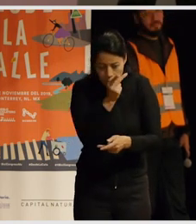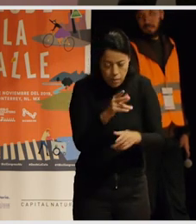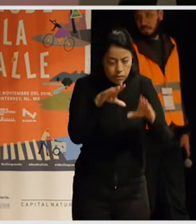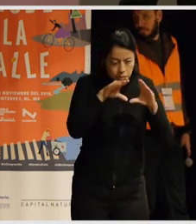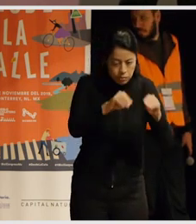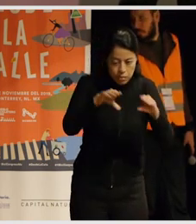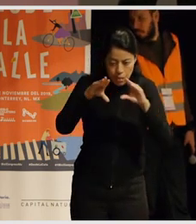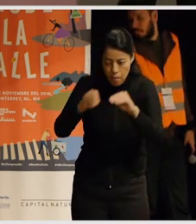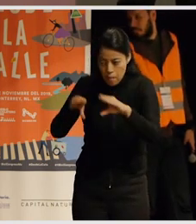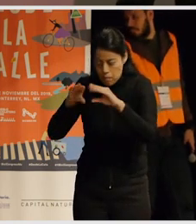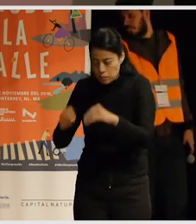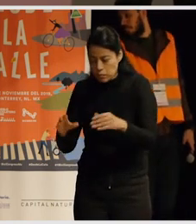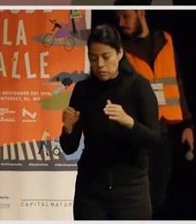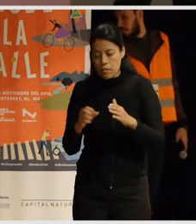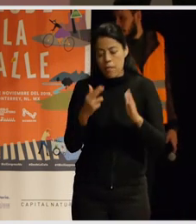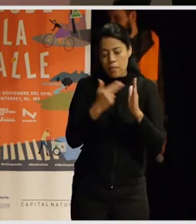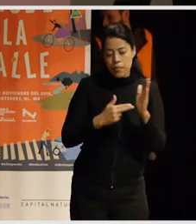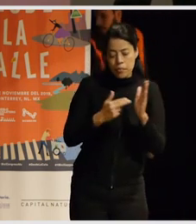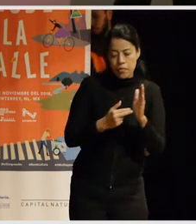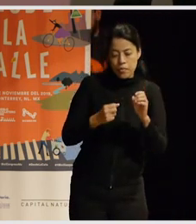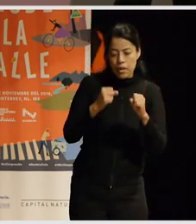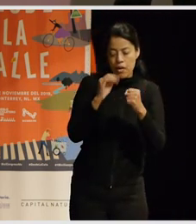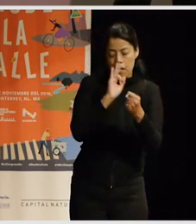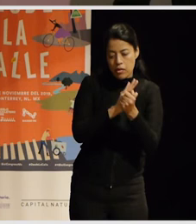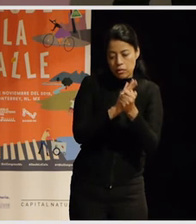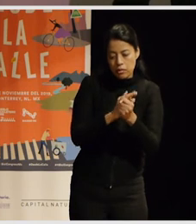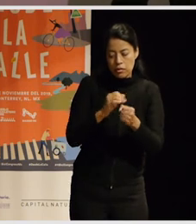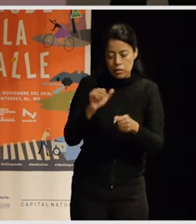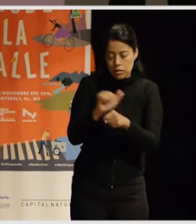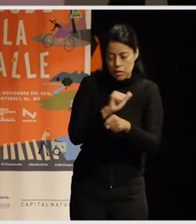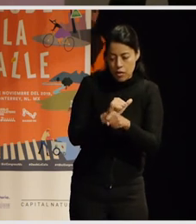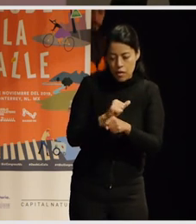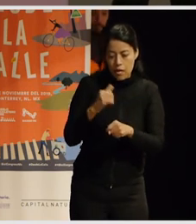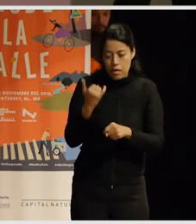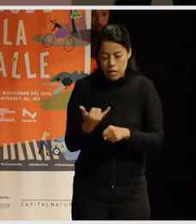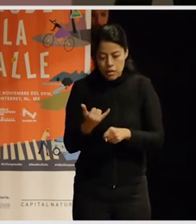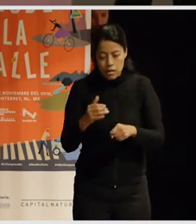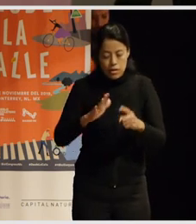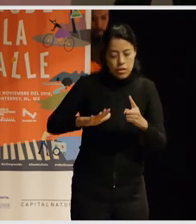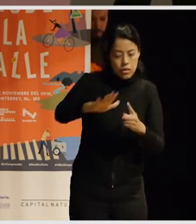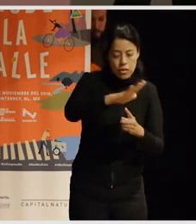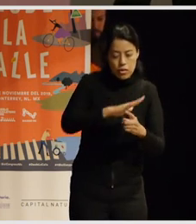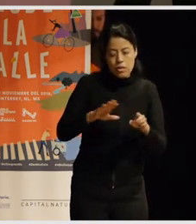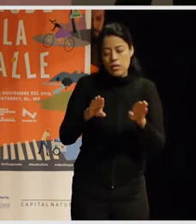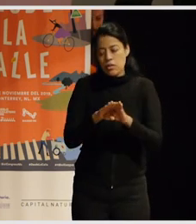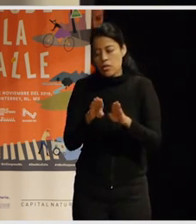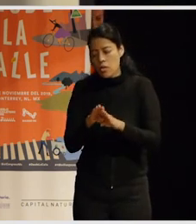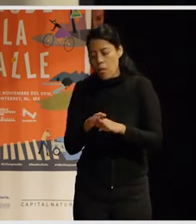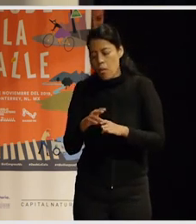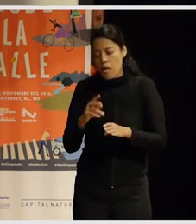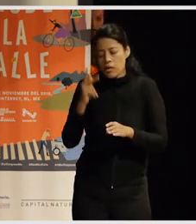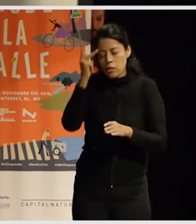seguridad vial y urbanismo táctico que nos permite digamos que es como una como una terapia colectiva entre